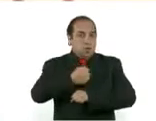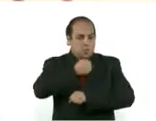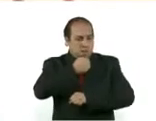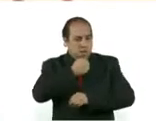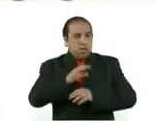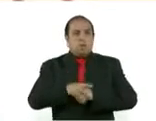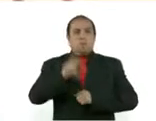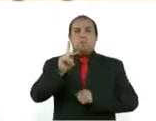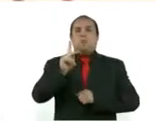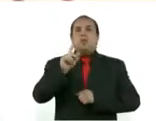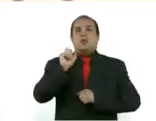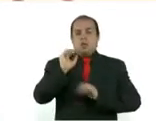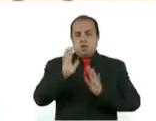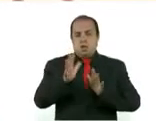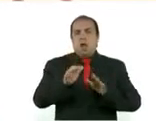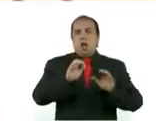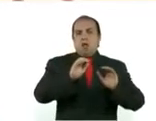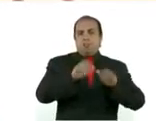en esta pensión.